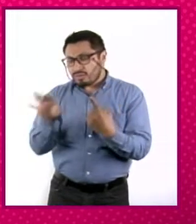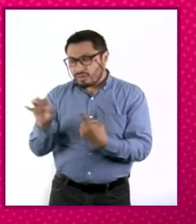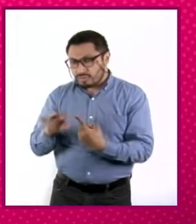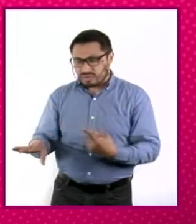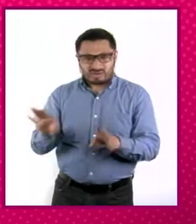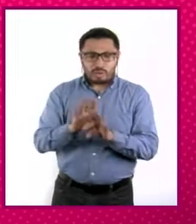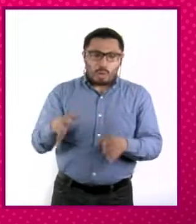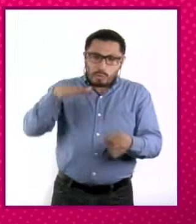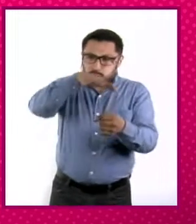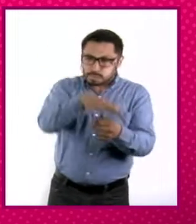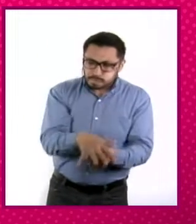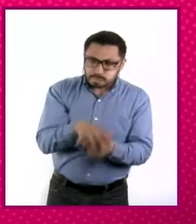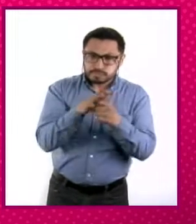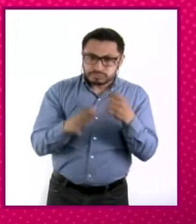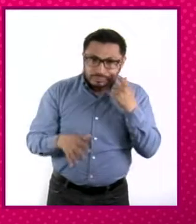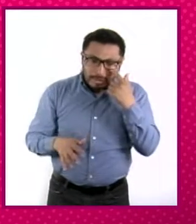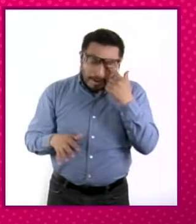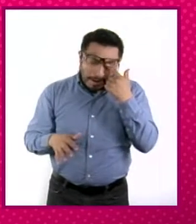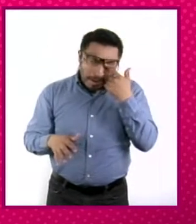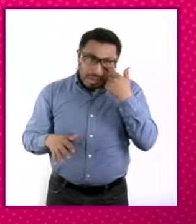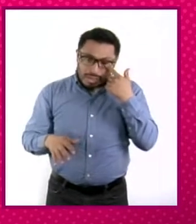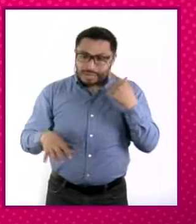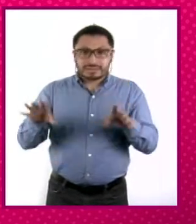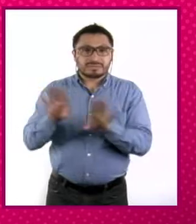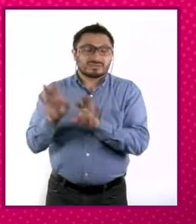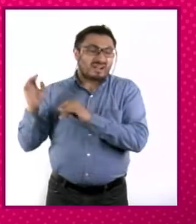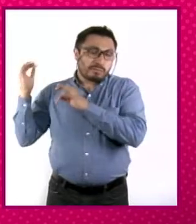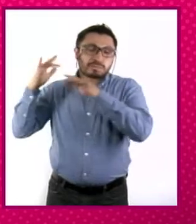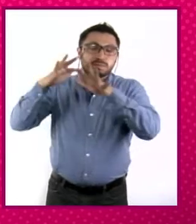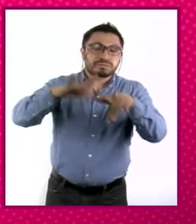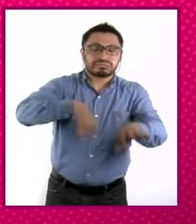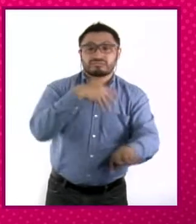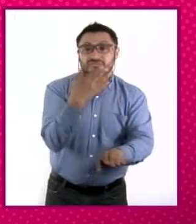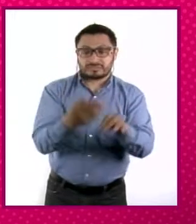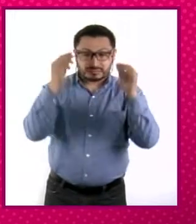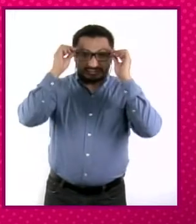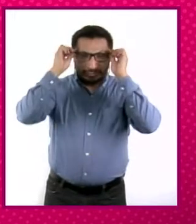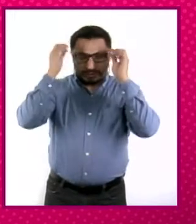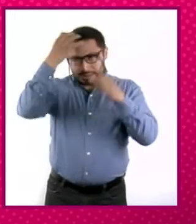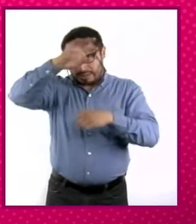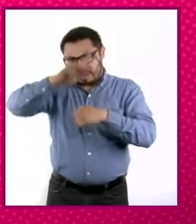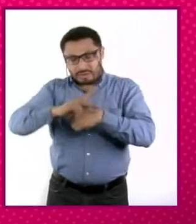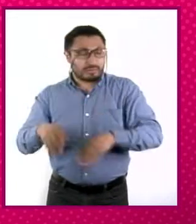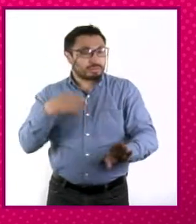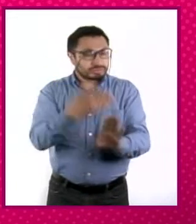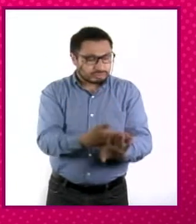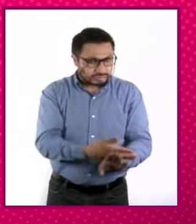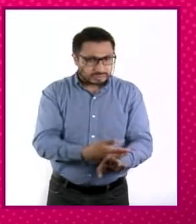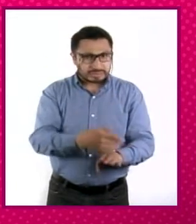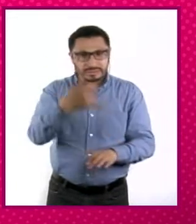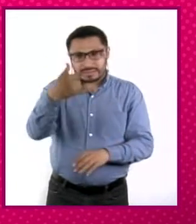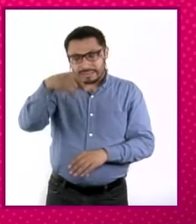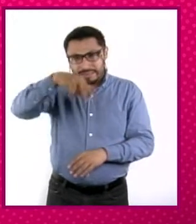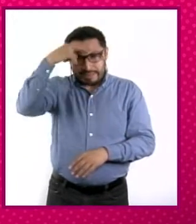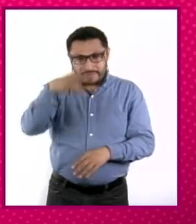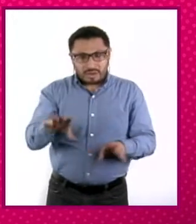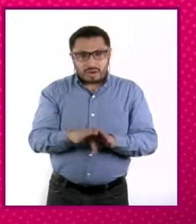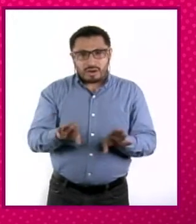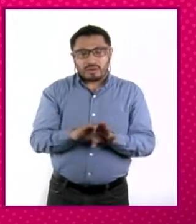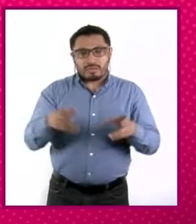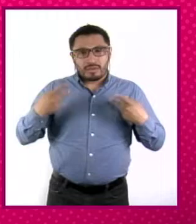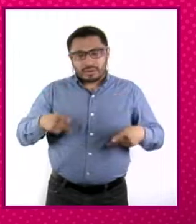a la conquista y al colonialismo de los europeos y en el caso de México al colonialismo de